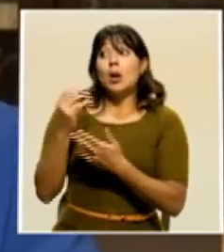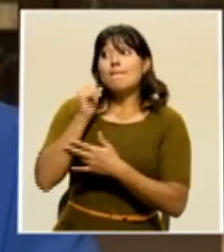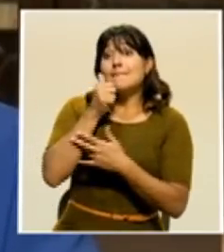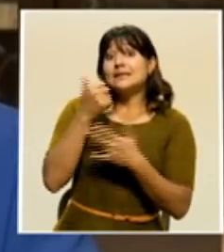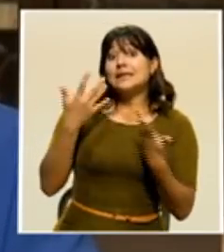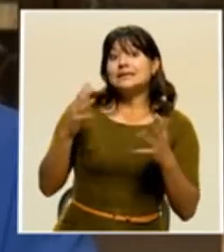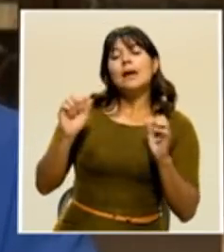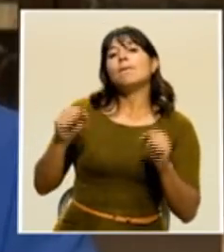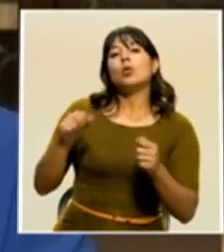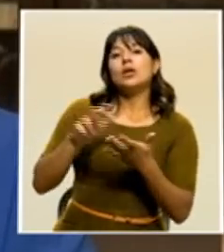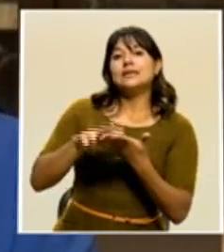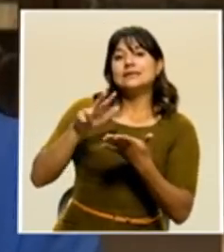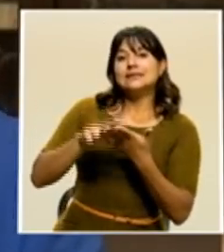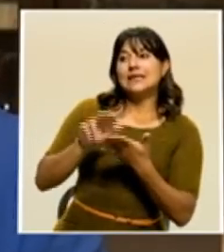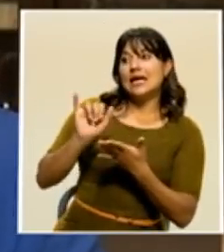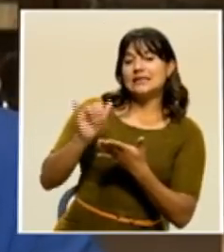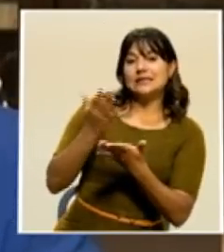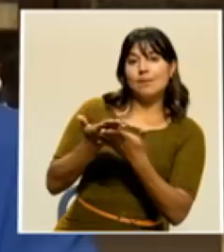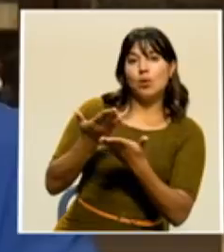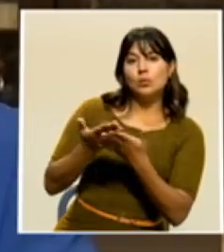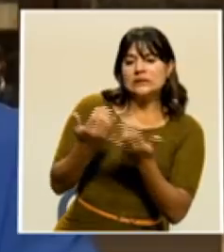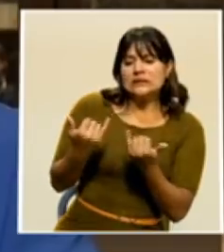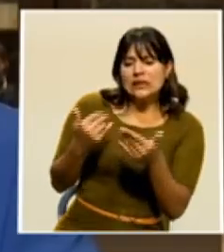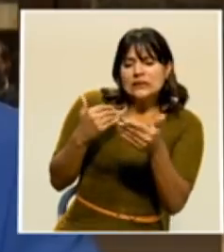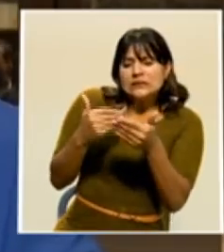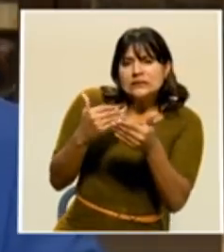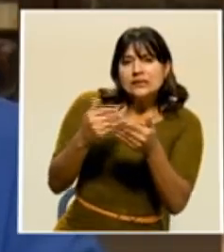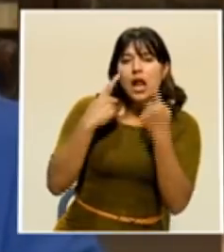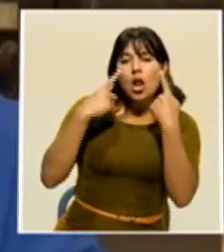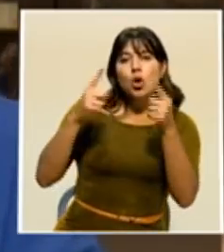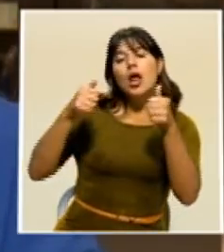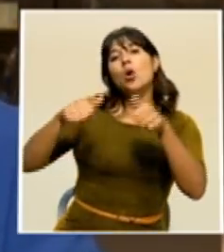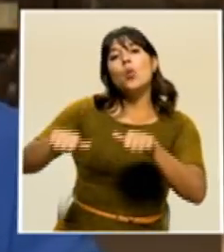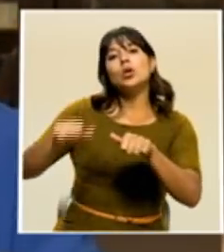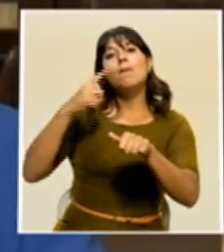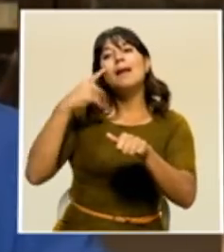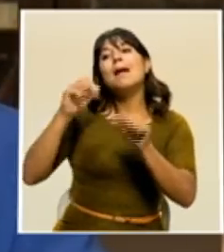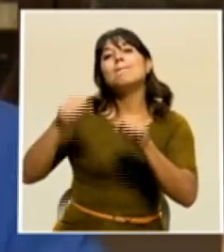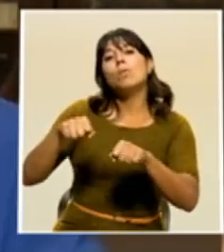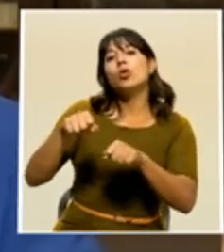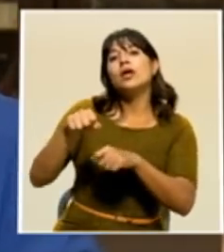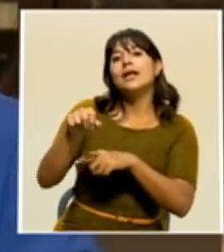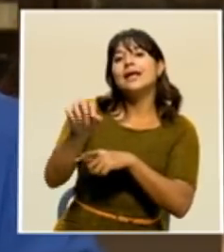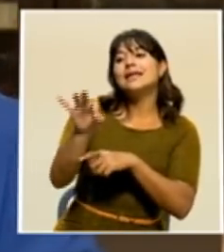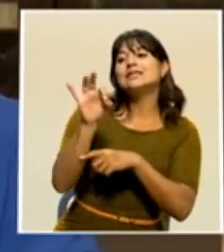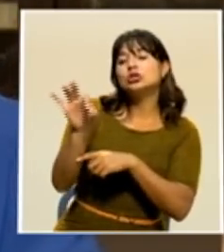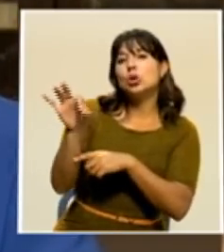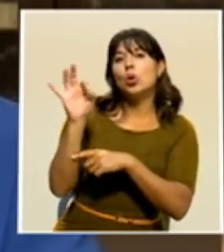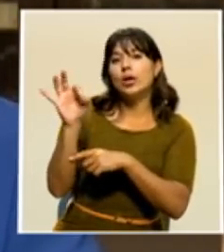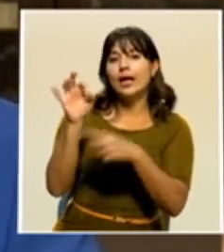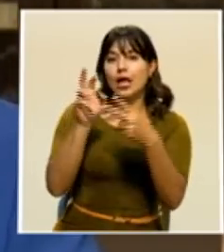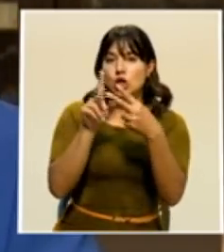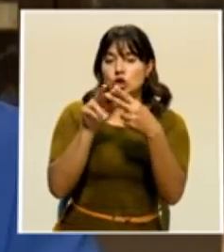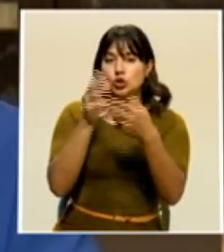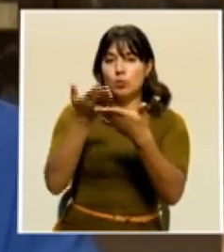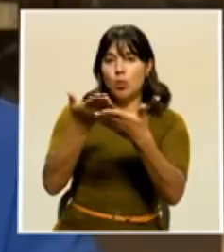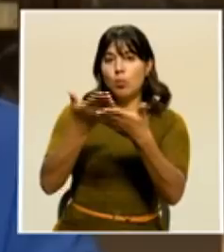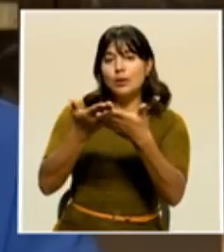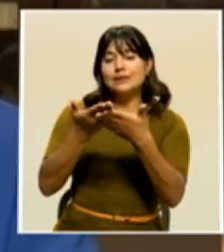dictaminar. Estamos cerca de un acuerdo para escoger entre los dos textos sustitutivos que están